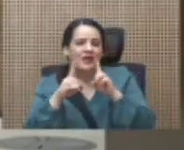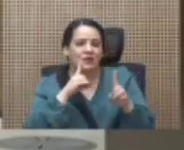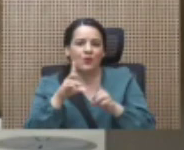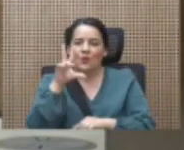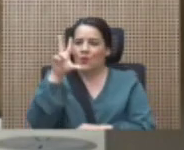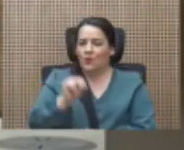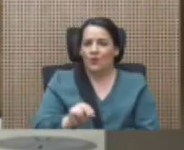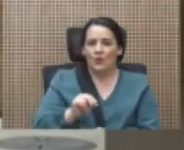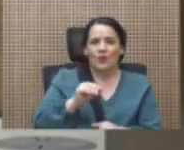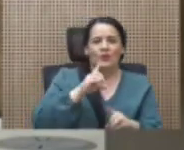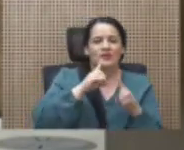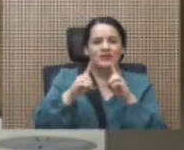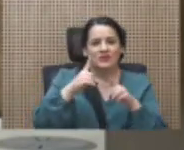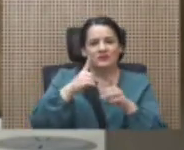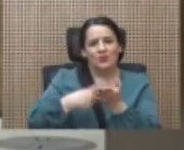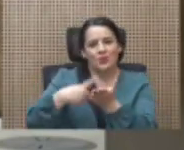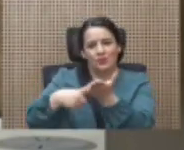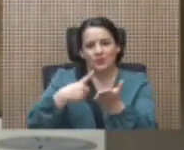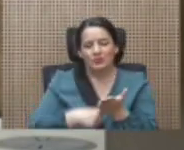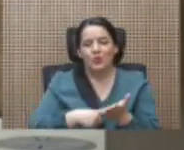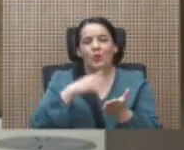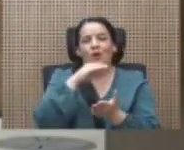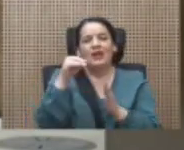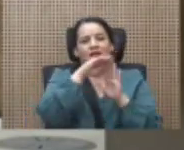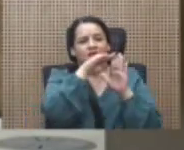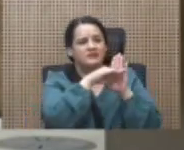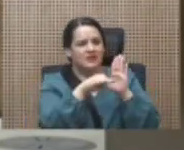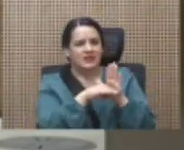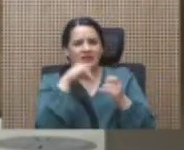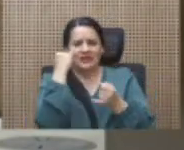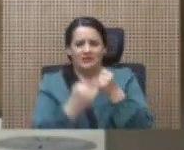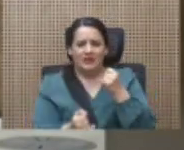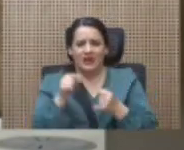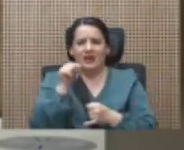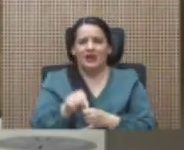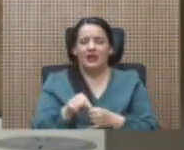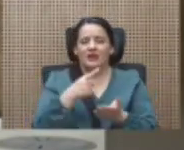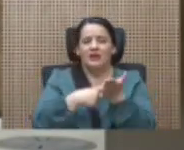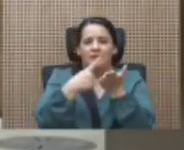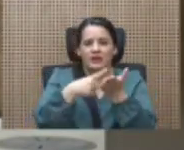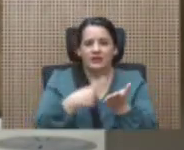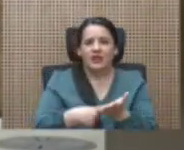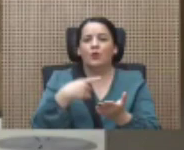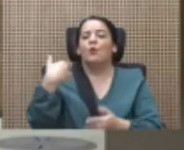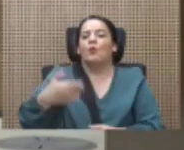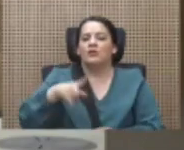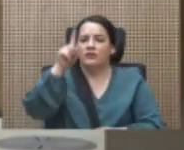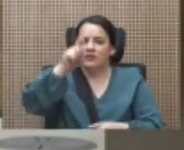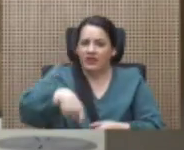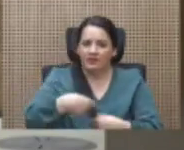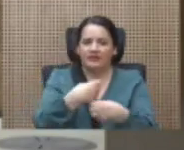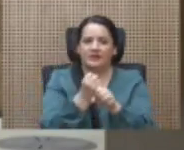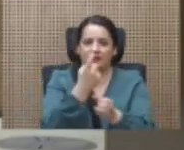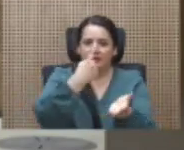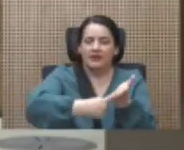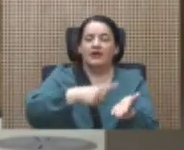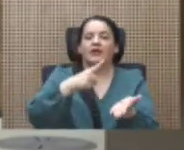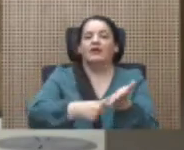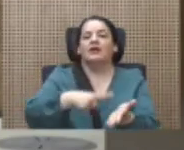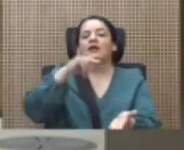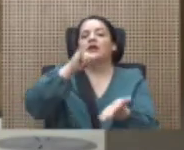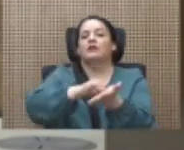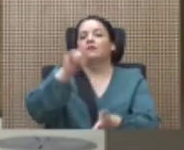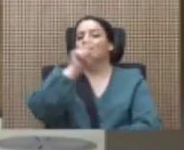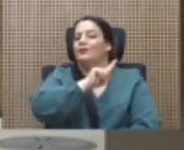de la no discusión la receta de levantar el debate cuando se tiene que dar el debate esa no ha funcionado y no tiene